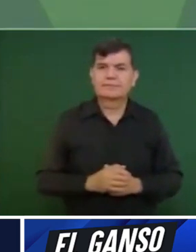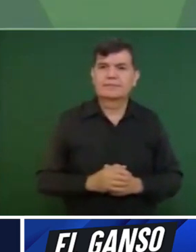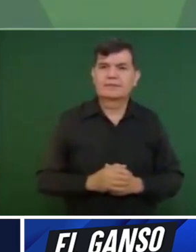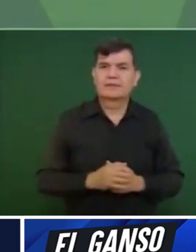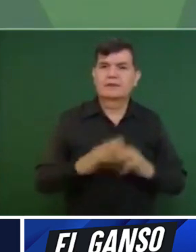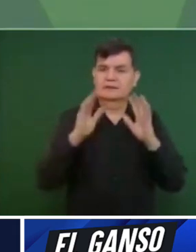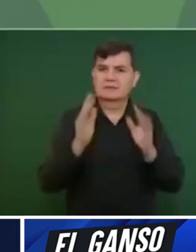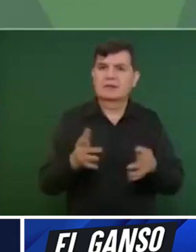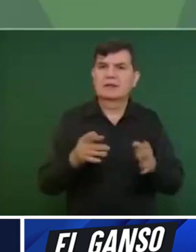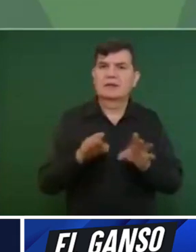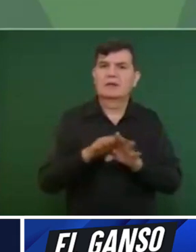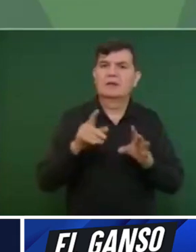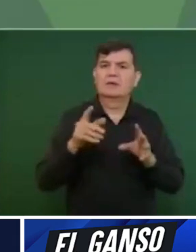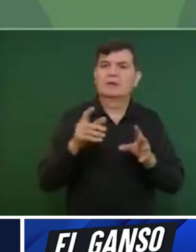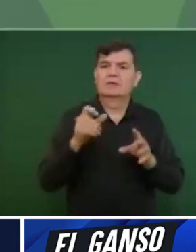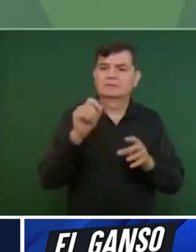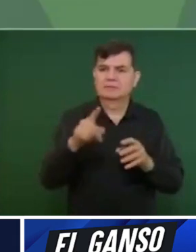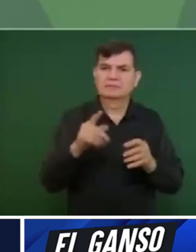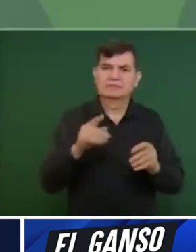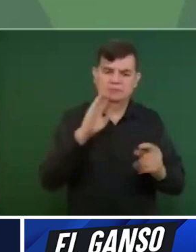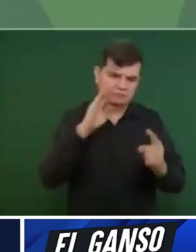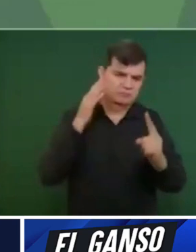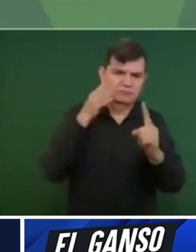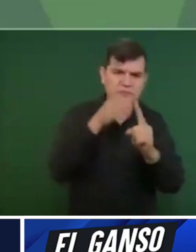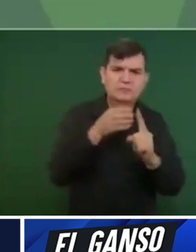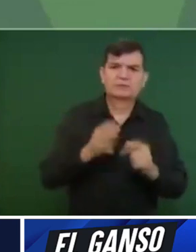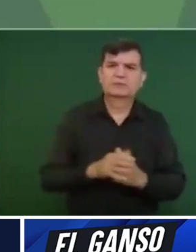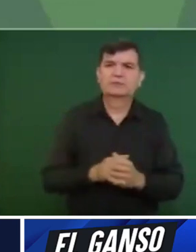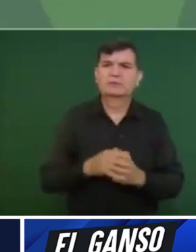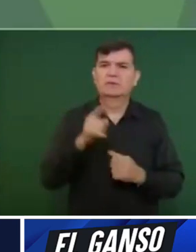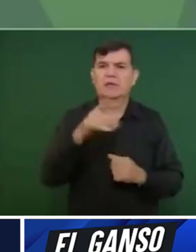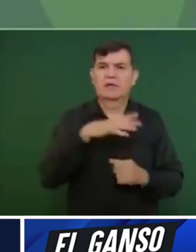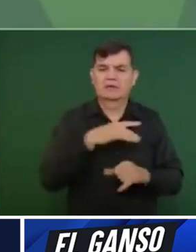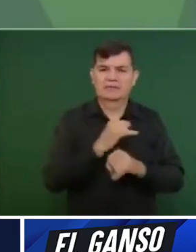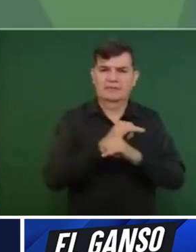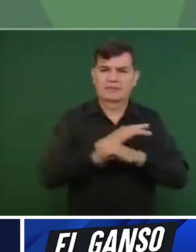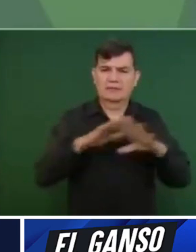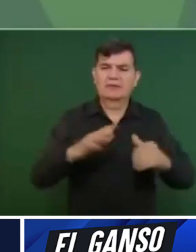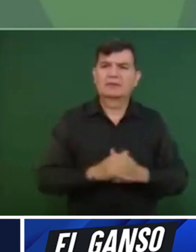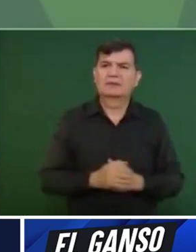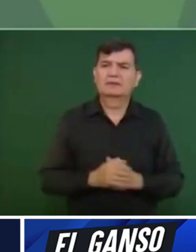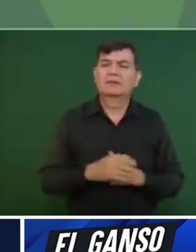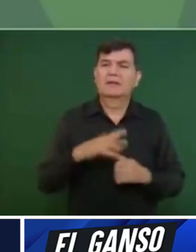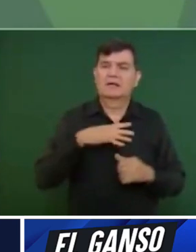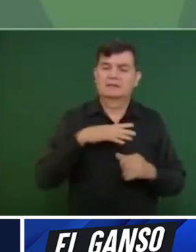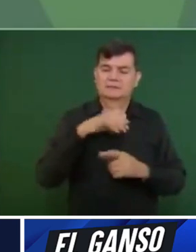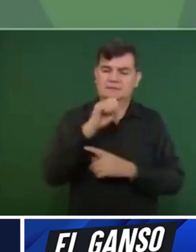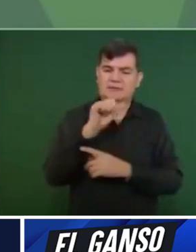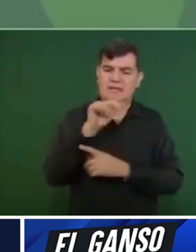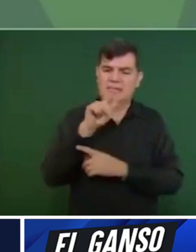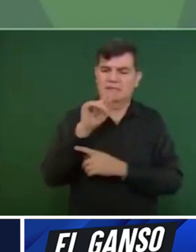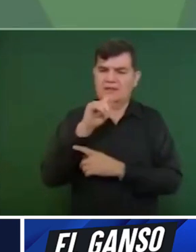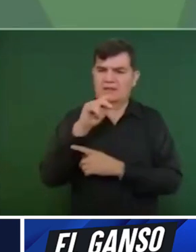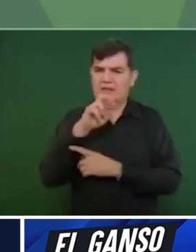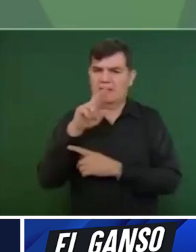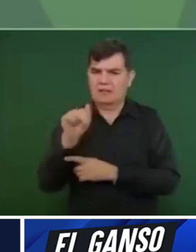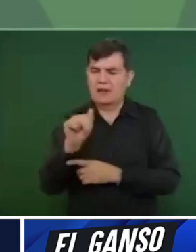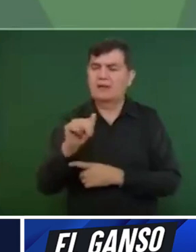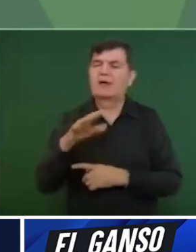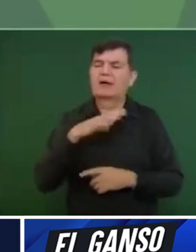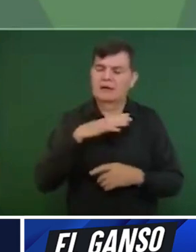Ya hay un operativo con ese propósito y se va a informar. Lo de Salvatierra se está